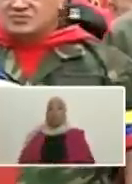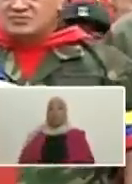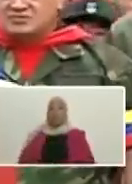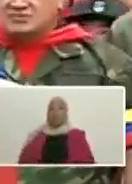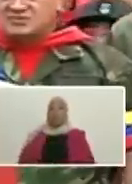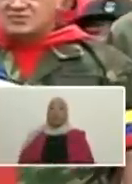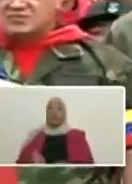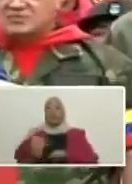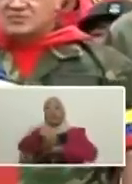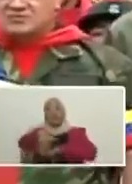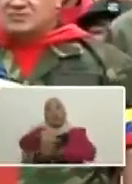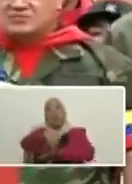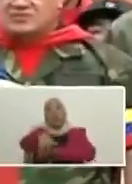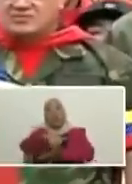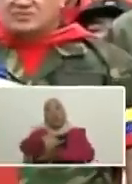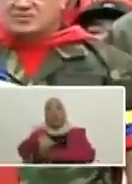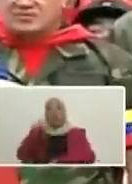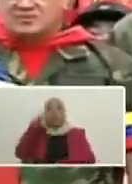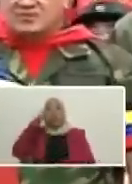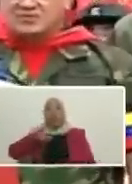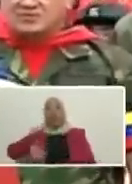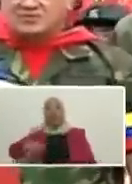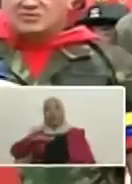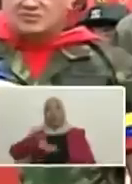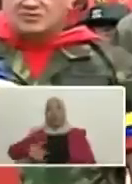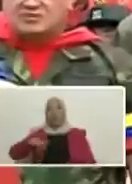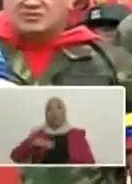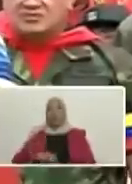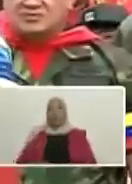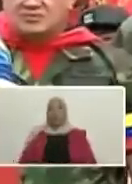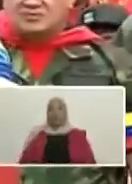en las calles, en las plazas.